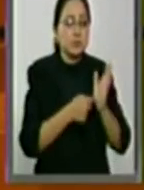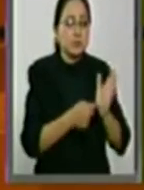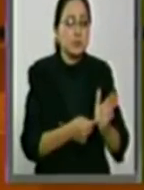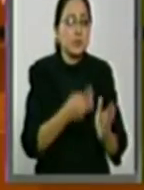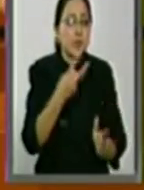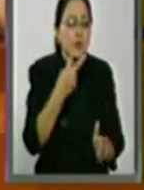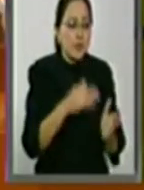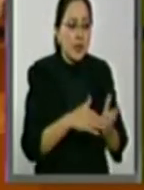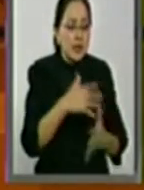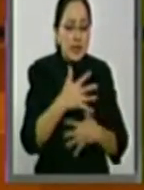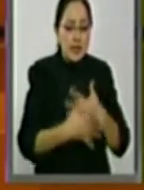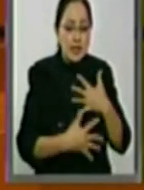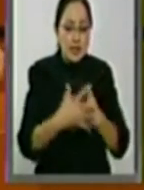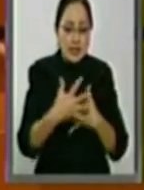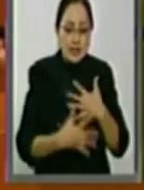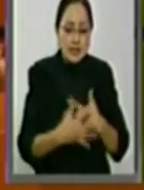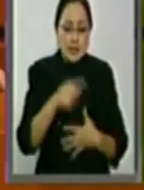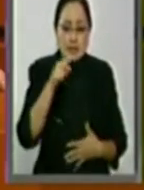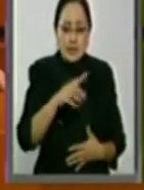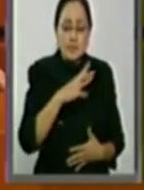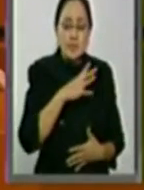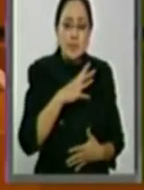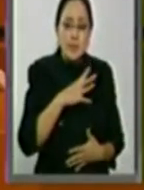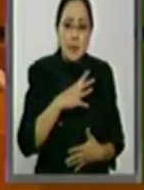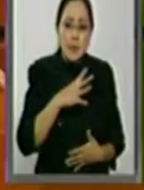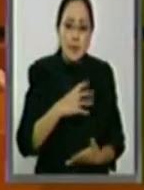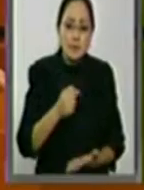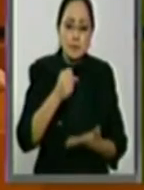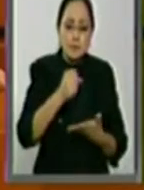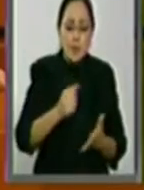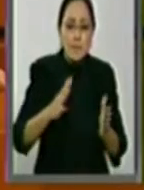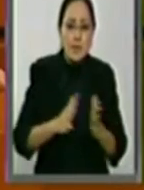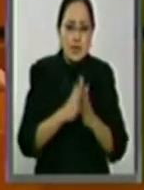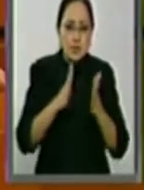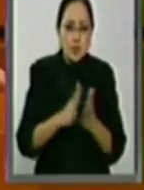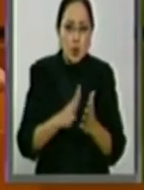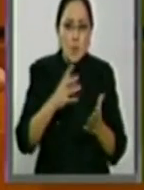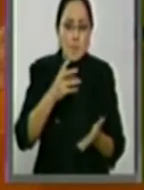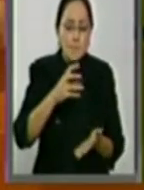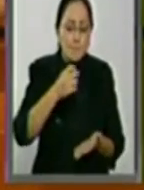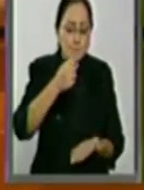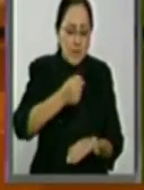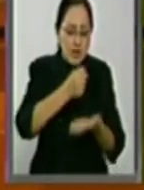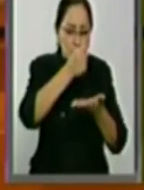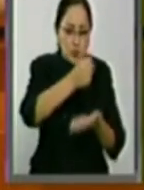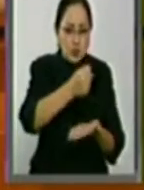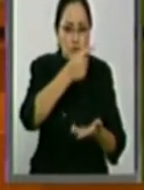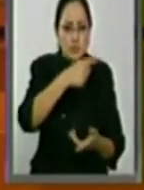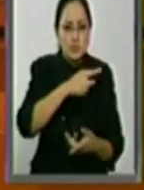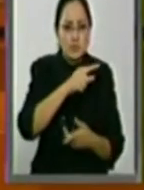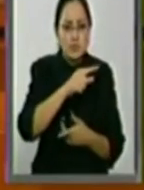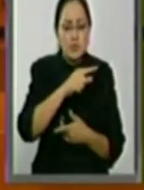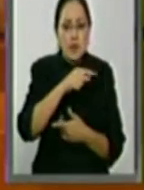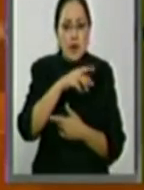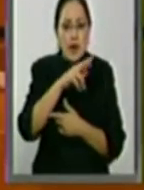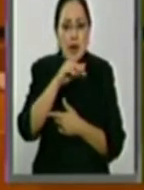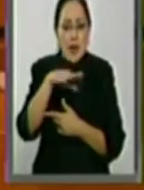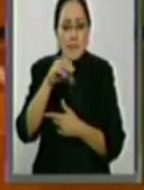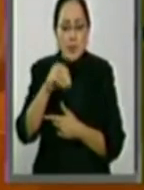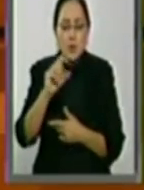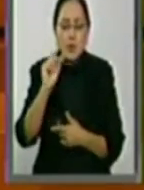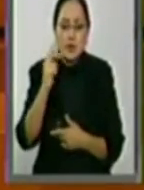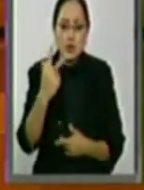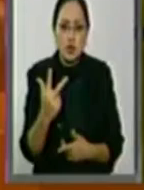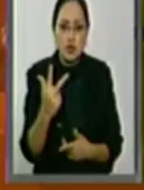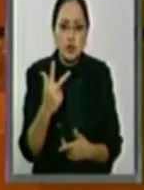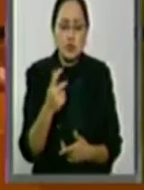este 2015, el Fondo de Participaciones del Presupuesto de Egresos, conocido como Ramo 28, que